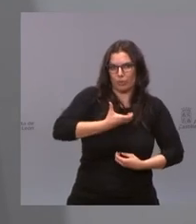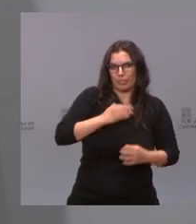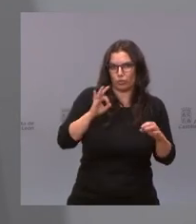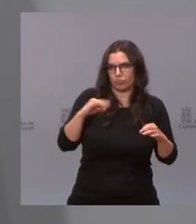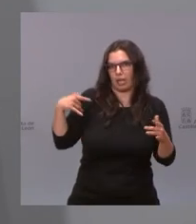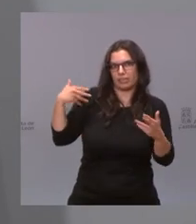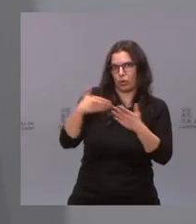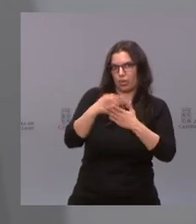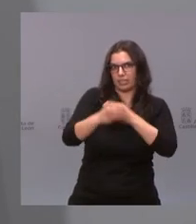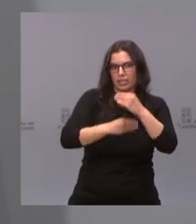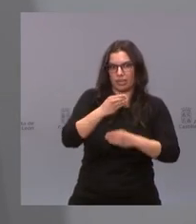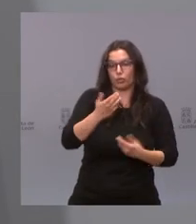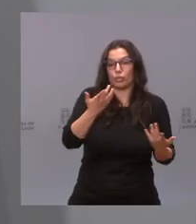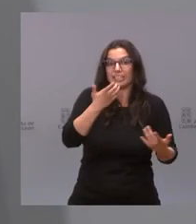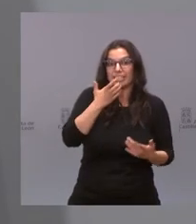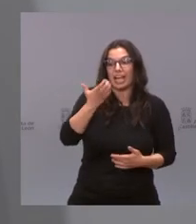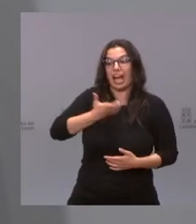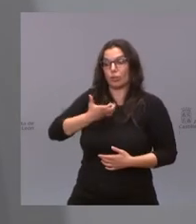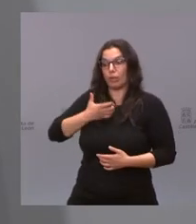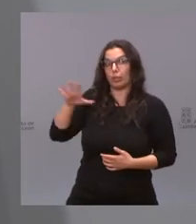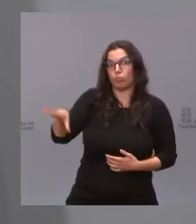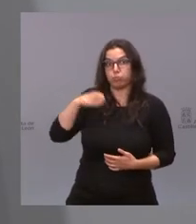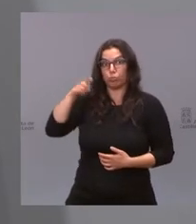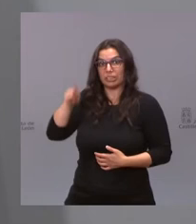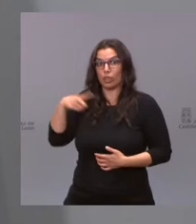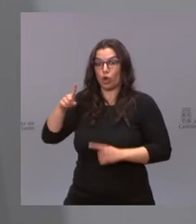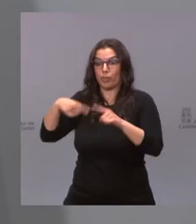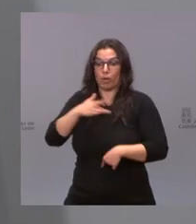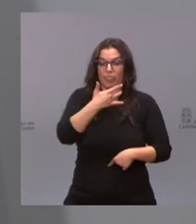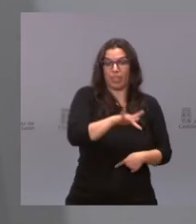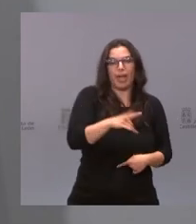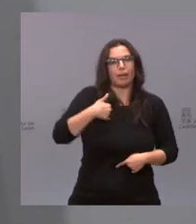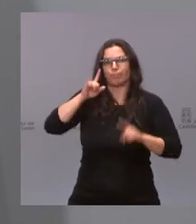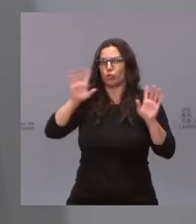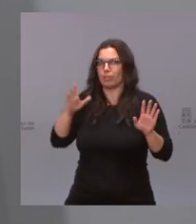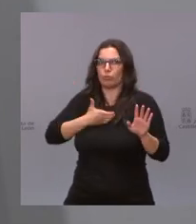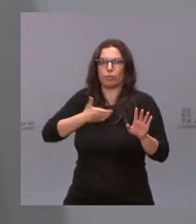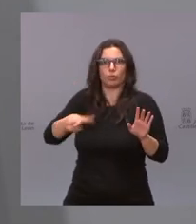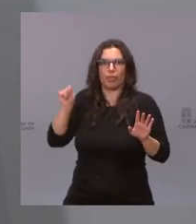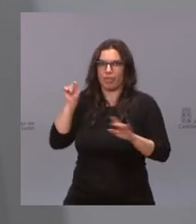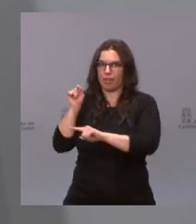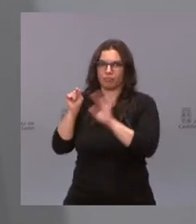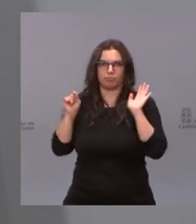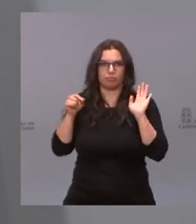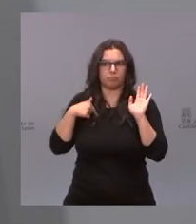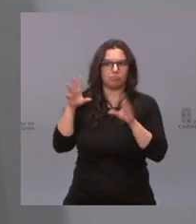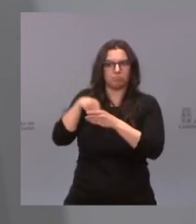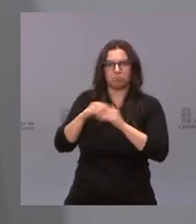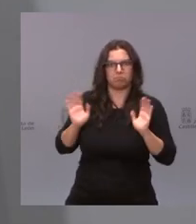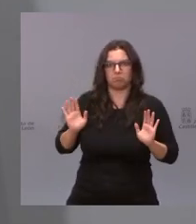venido haciendo. Yo, si el ayuntamiento puede expropiar o no, bueno, eso ya es una decisión del ayuntamiento. Nosotros no vamos a entrar